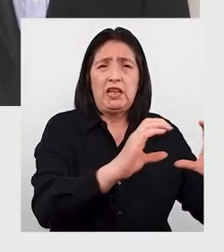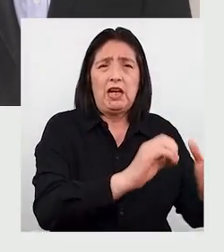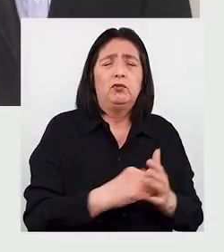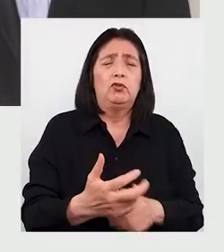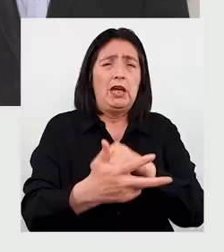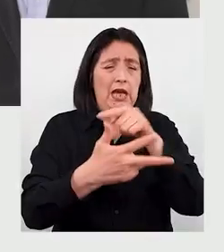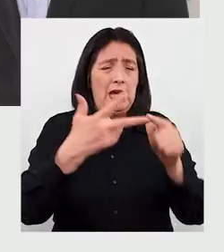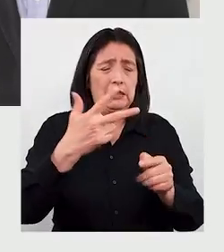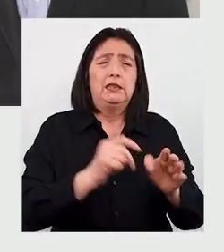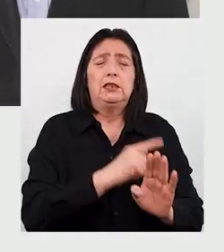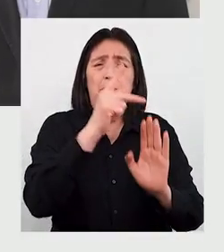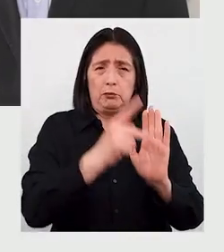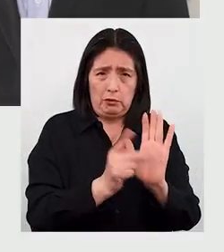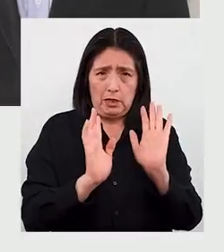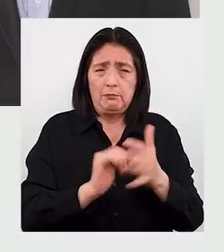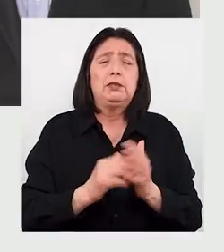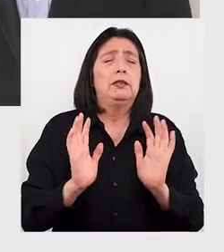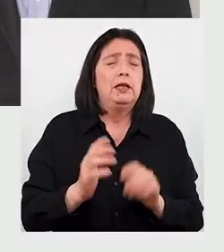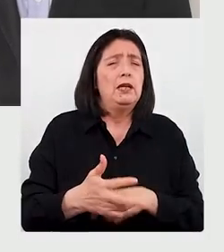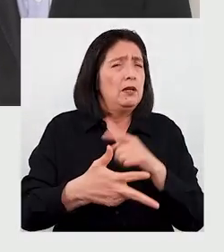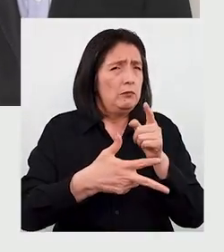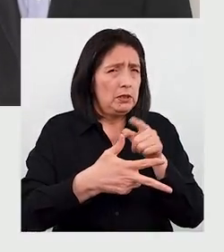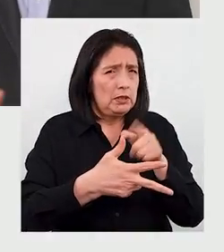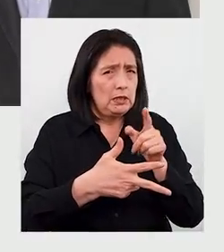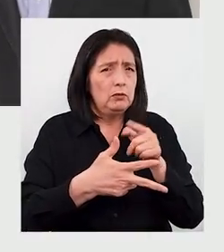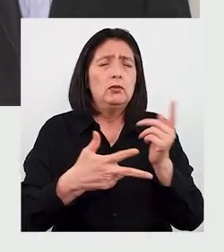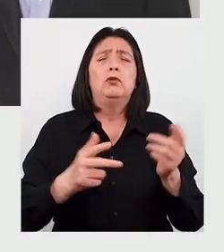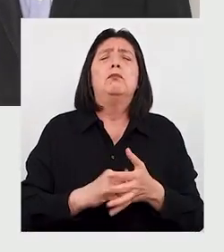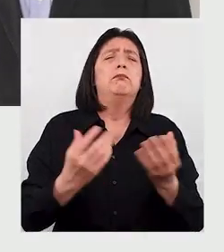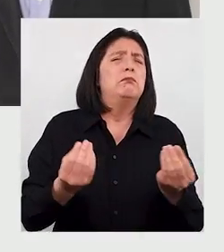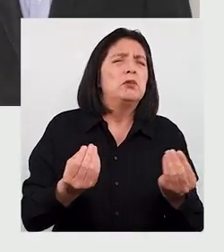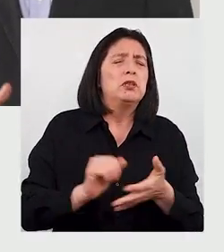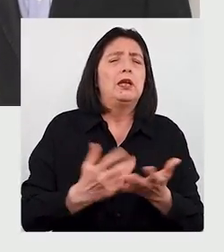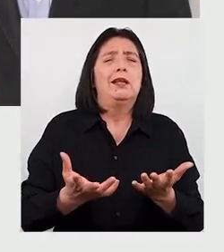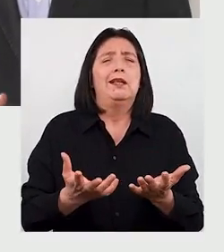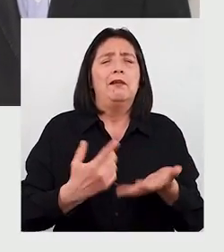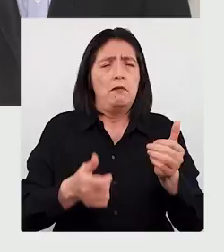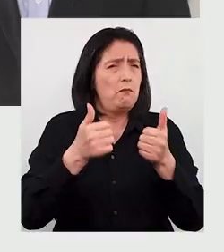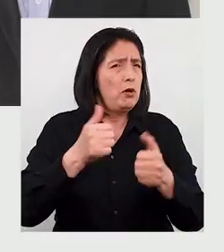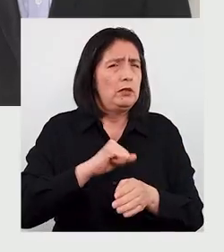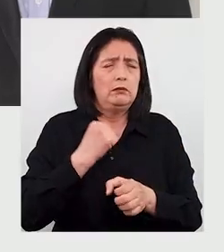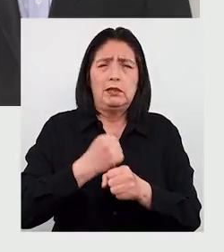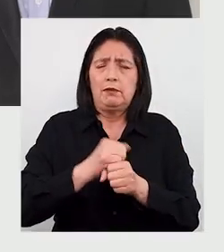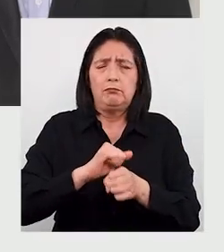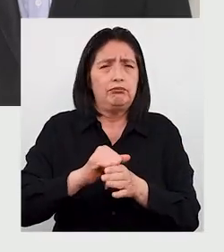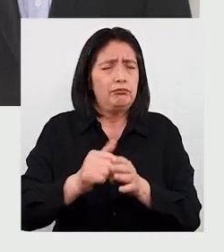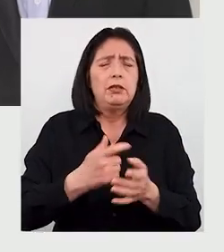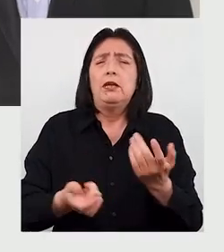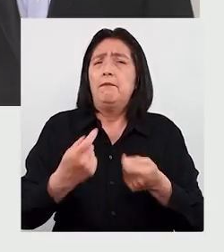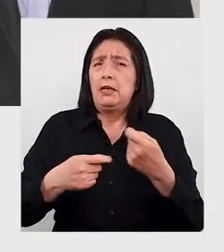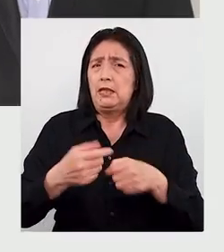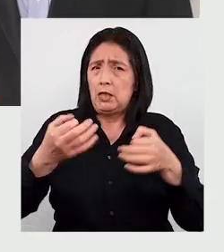correspondientes a tres de nuestros programas de sostenibilidad. Comenzando primero, por supuesto, con el estándar de buenas prácticas de comercio